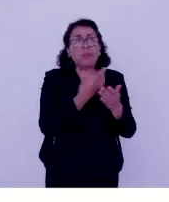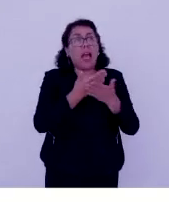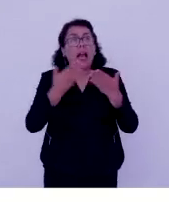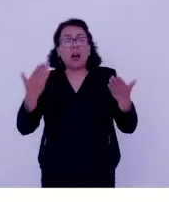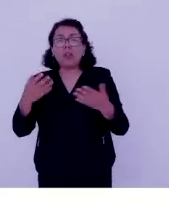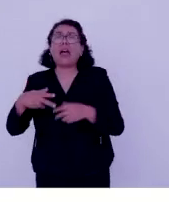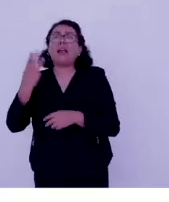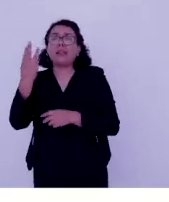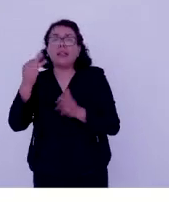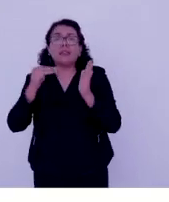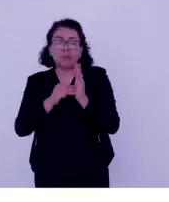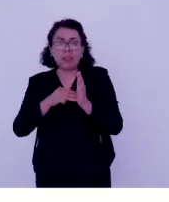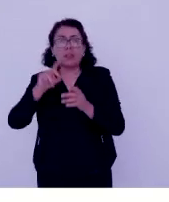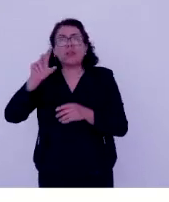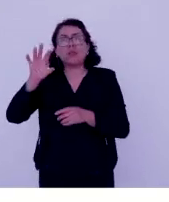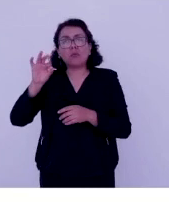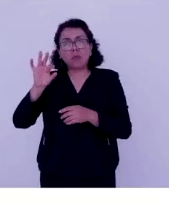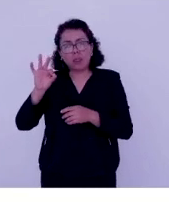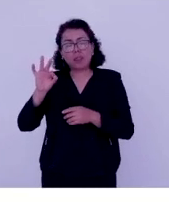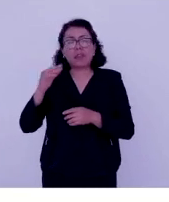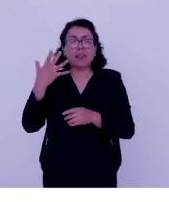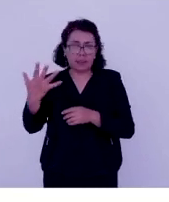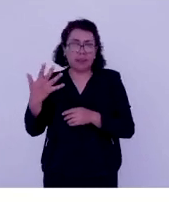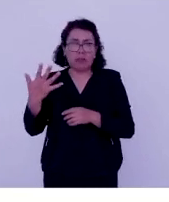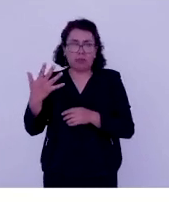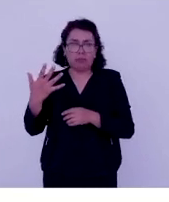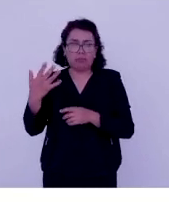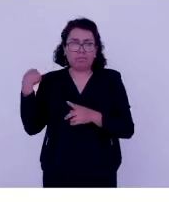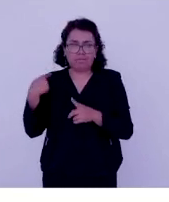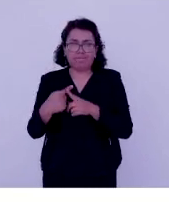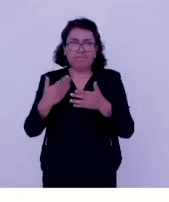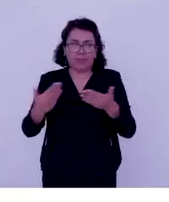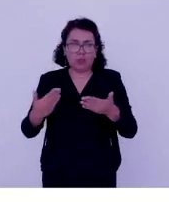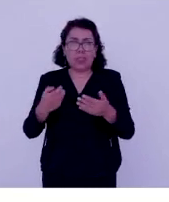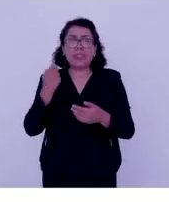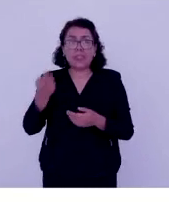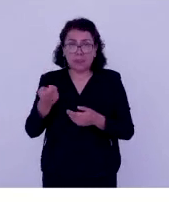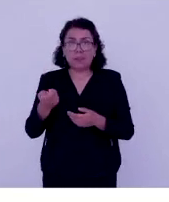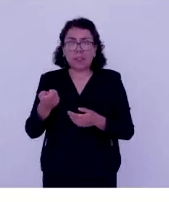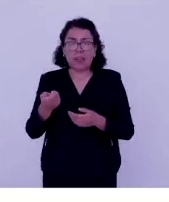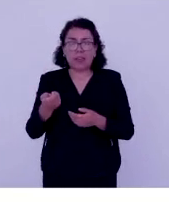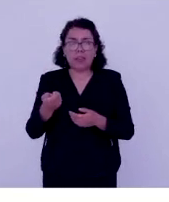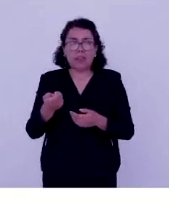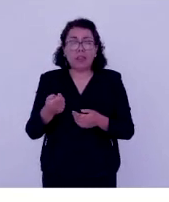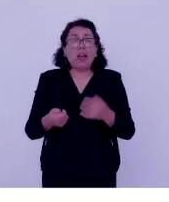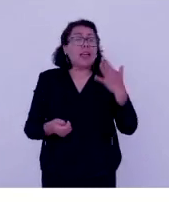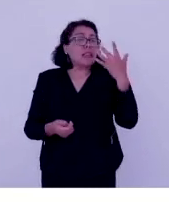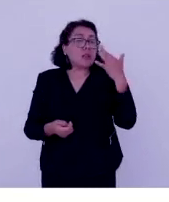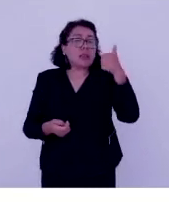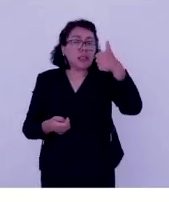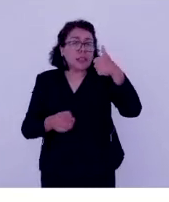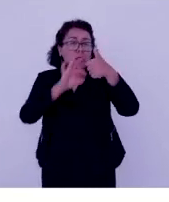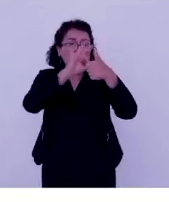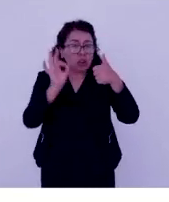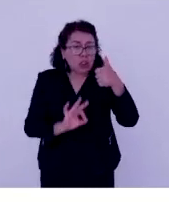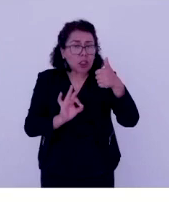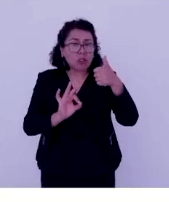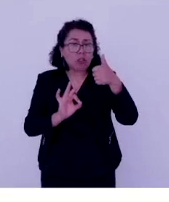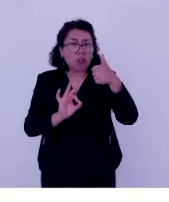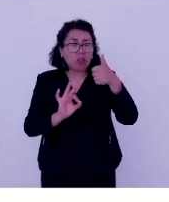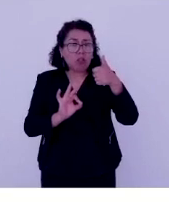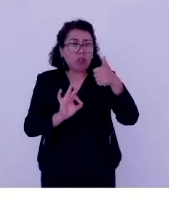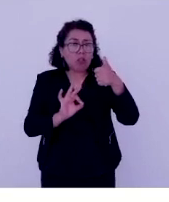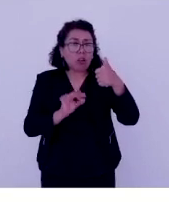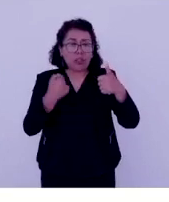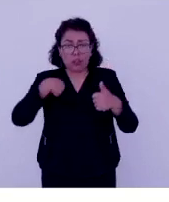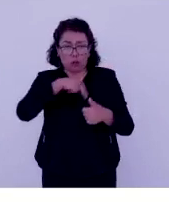a 3445 emitidas en el periodo de este informe lo que representa que un 56.9